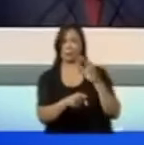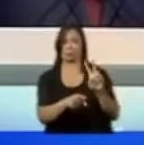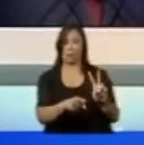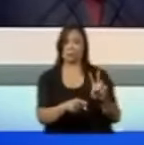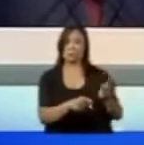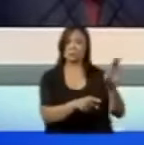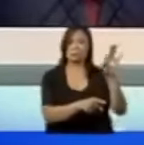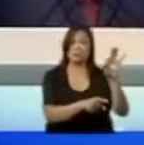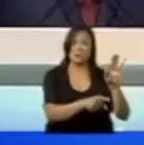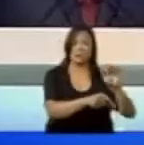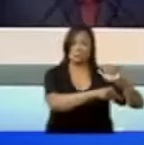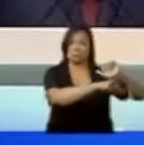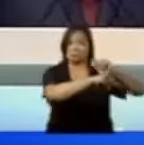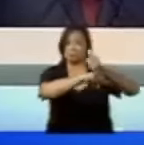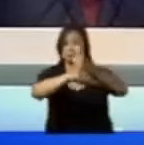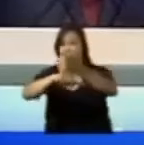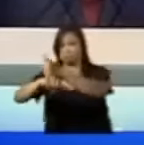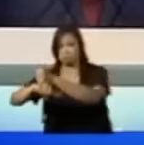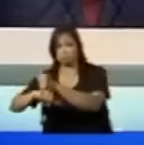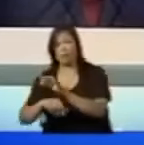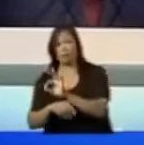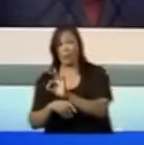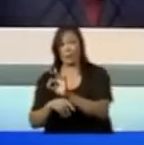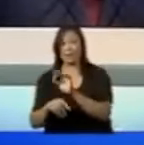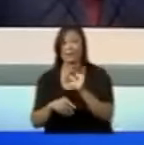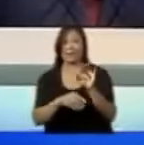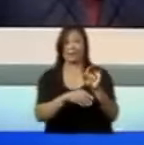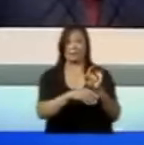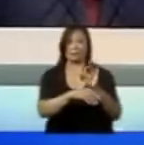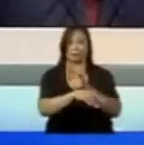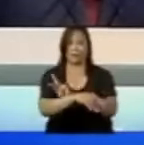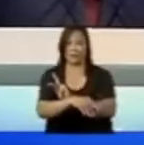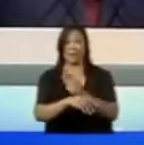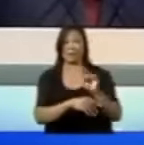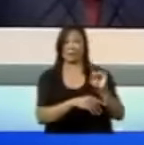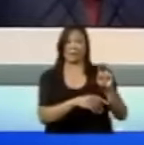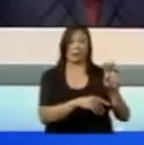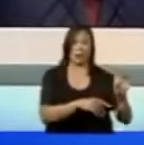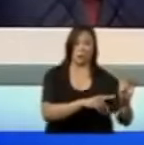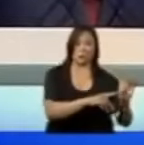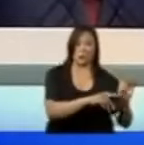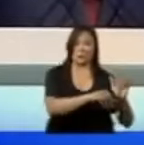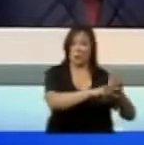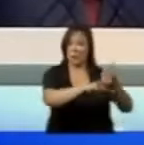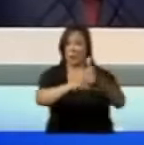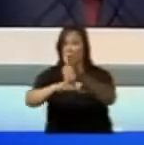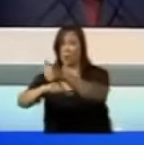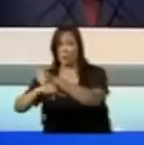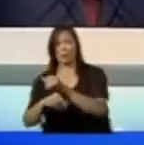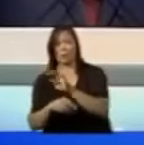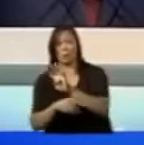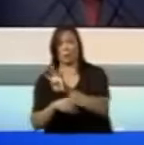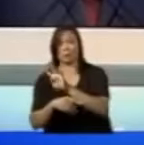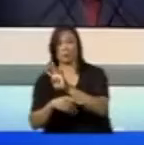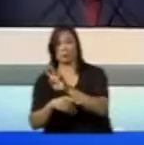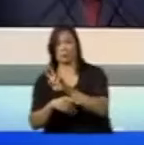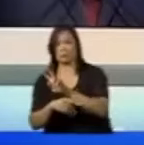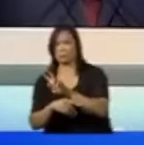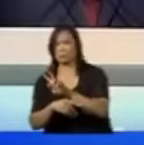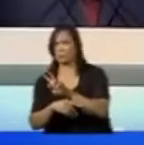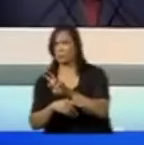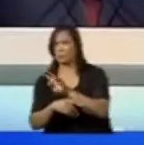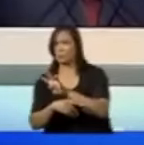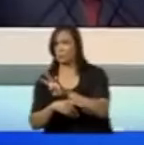de 2 que encontramos a 9 hemos llevado. Y el Infotep de 8 a 42. Hoy estamos incautando 7 veces